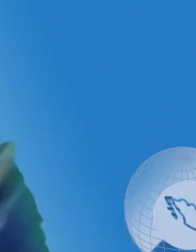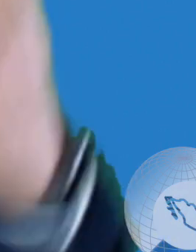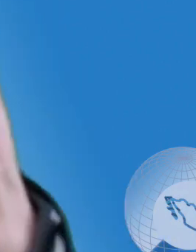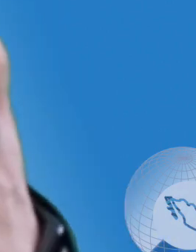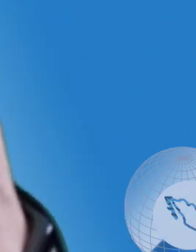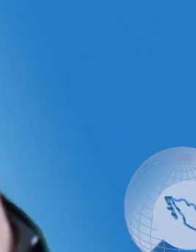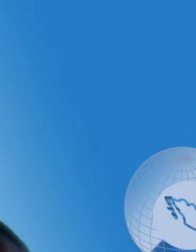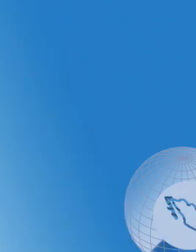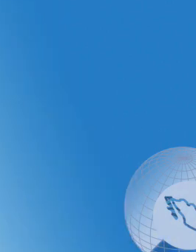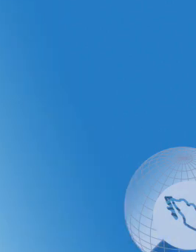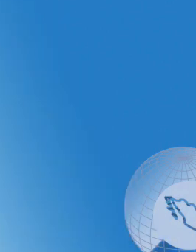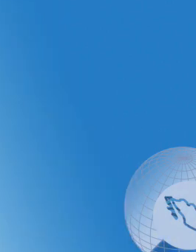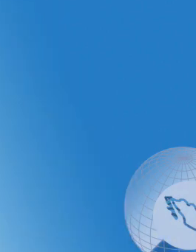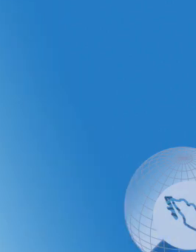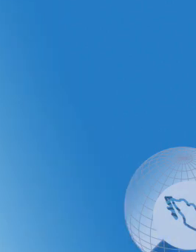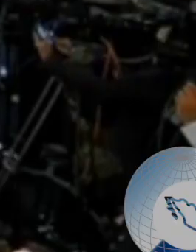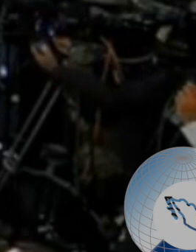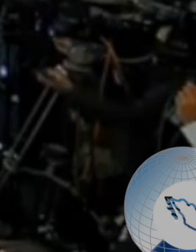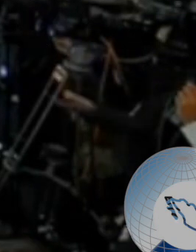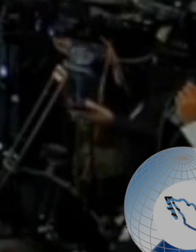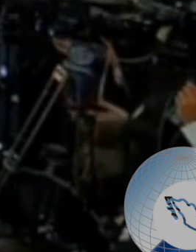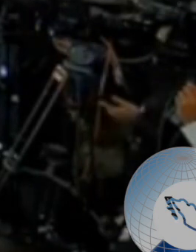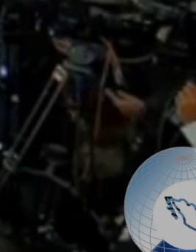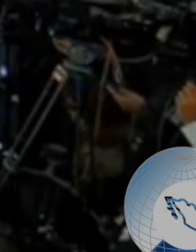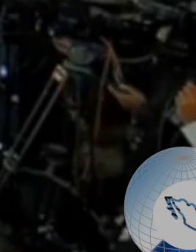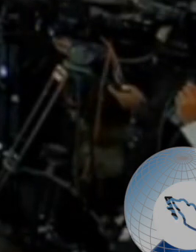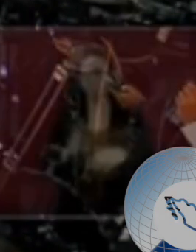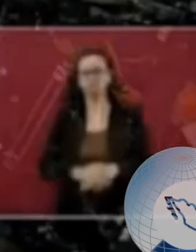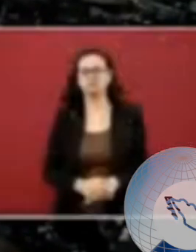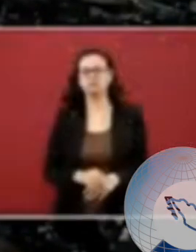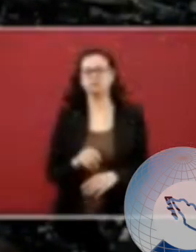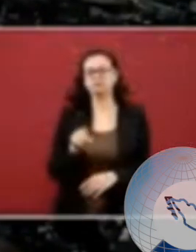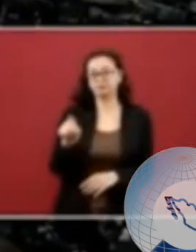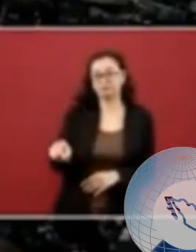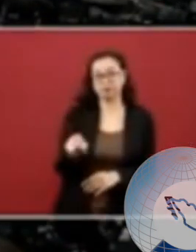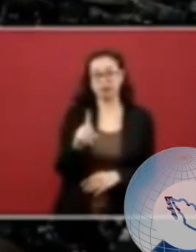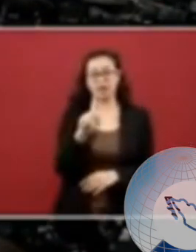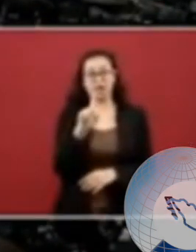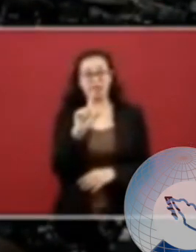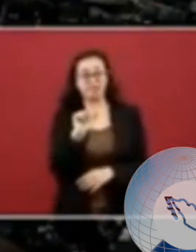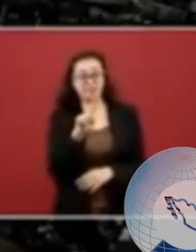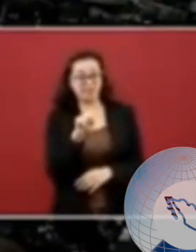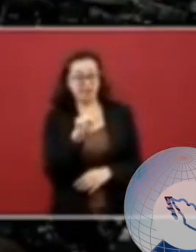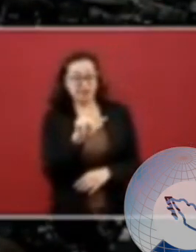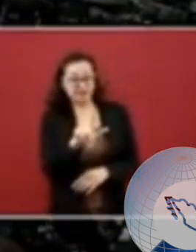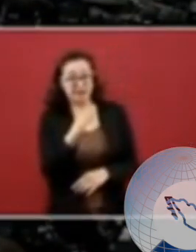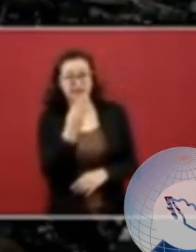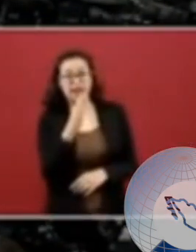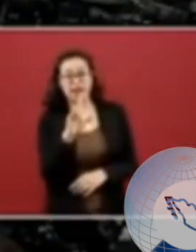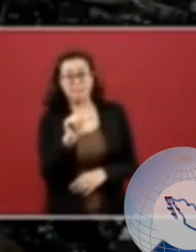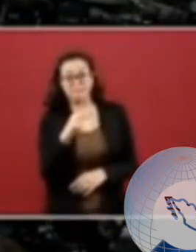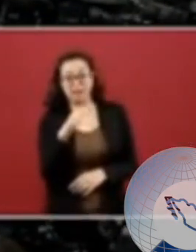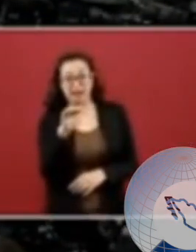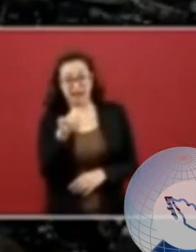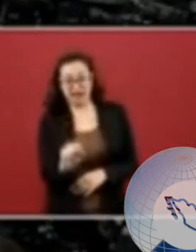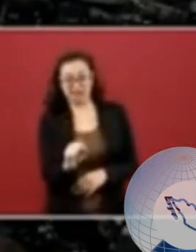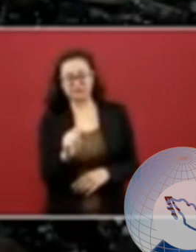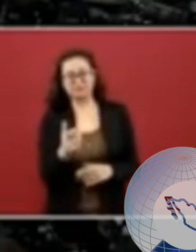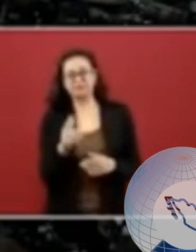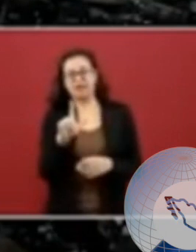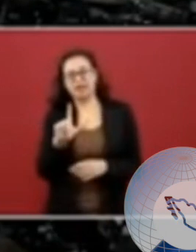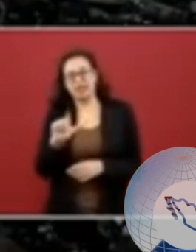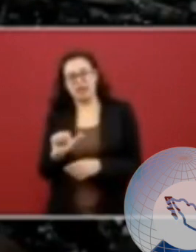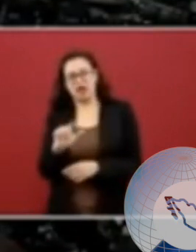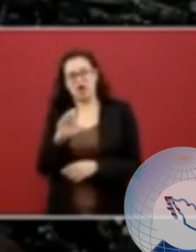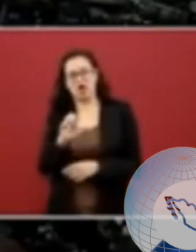de nuestro ronco pechorrelo. Vayamos. Daniel Blancas de Crónica, preguntarle a usted y también al director de Pemex, se ha